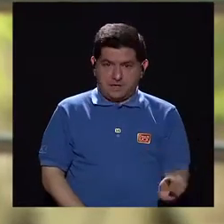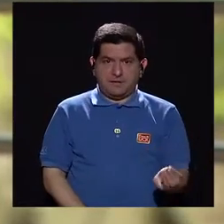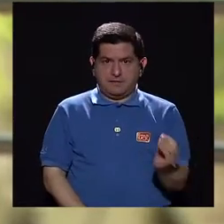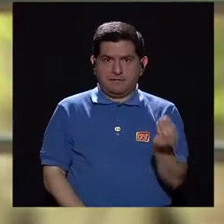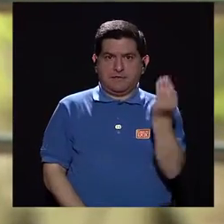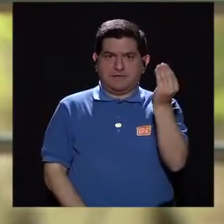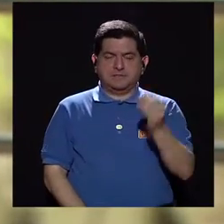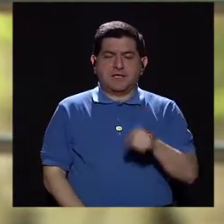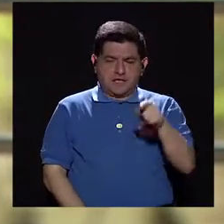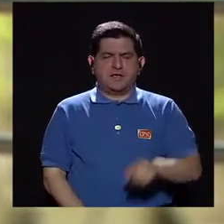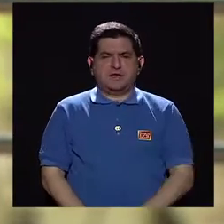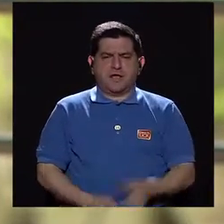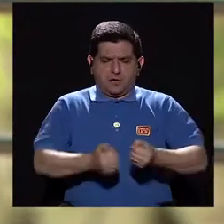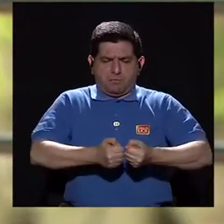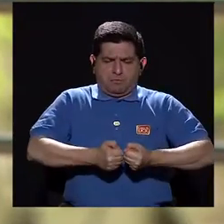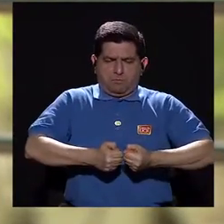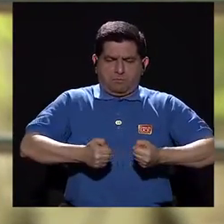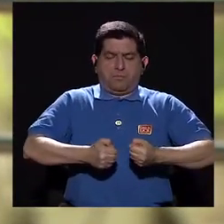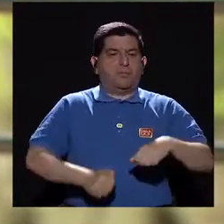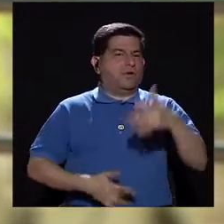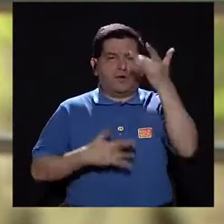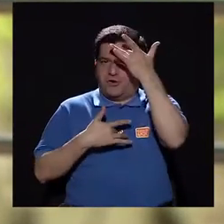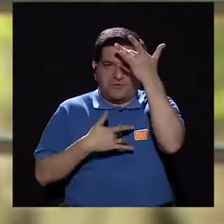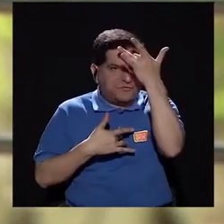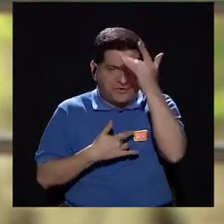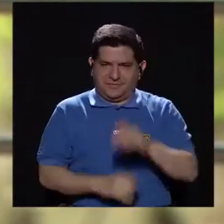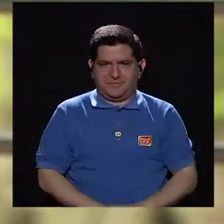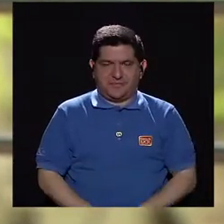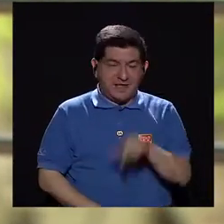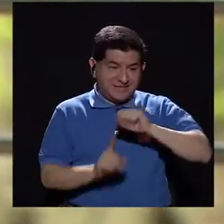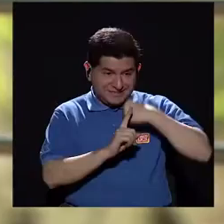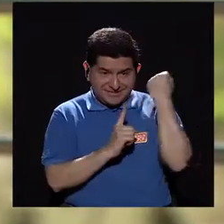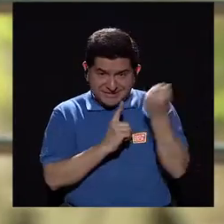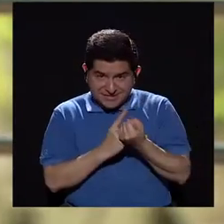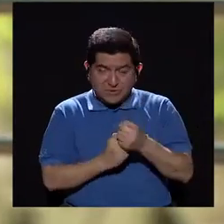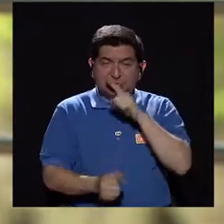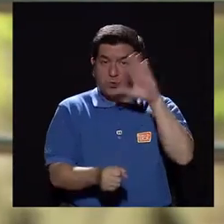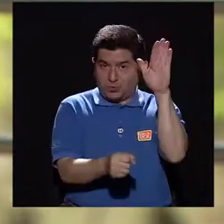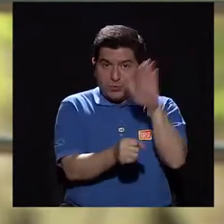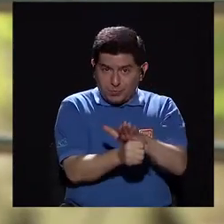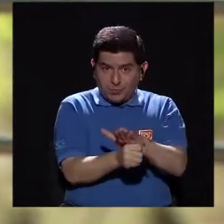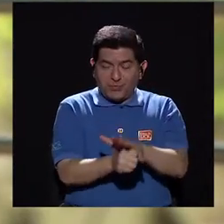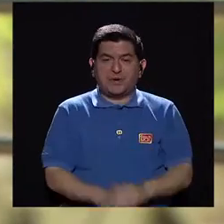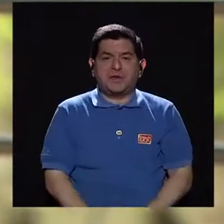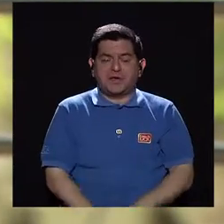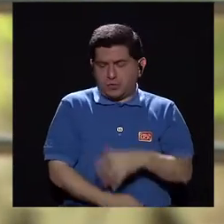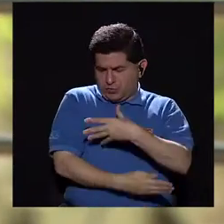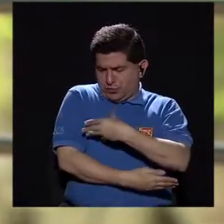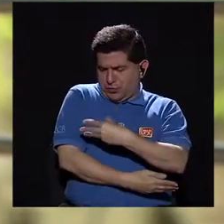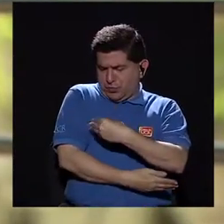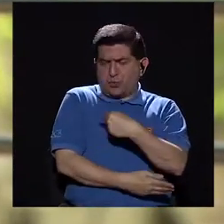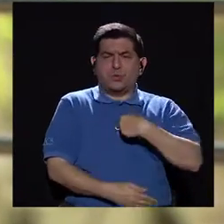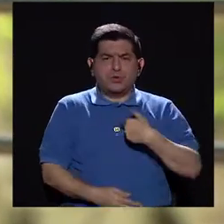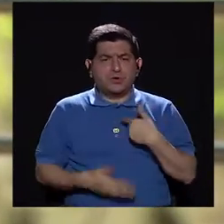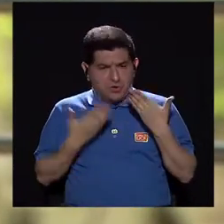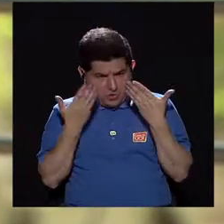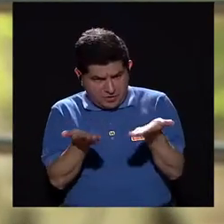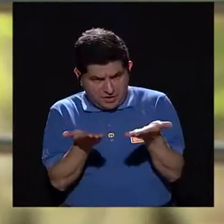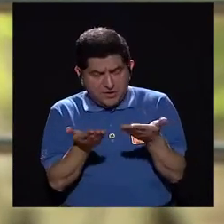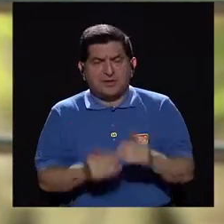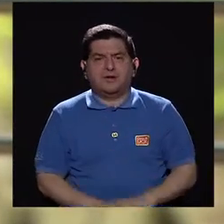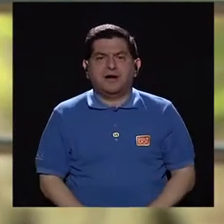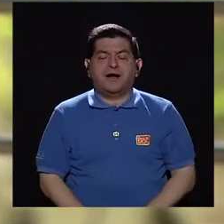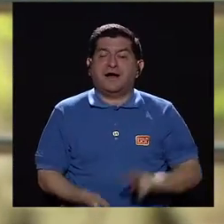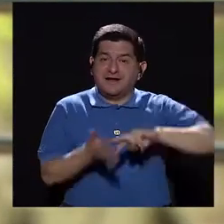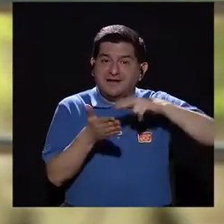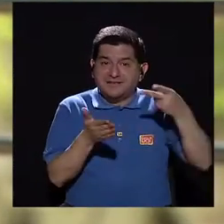crece y gana peso. Claro. Y no se enferma. Si esas condiciones se cumplen con la lechita que yo le estoy dando,